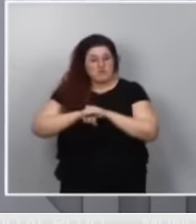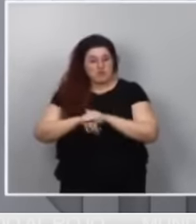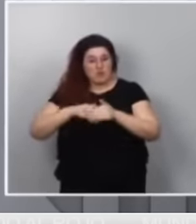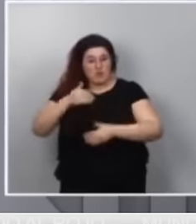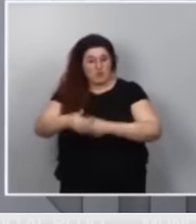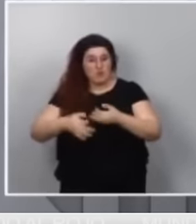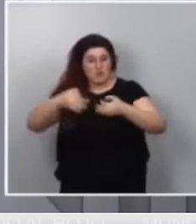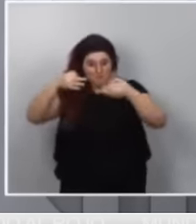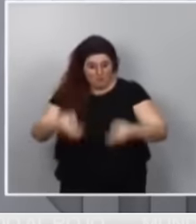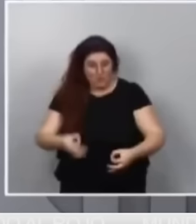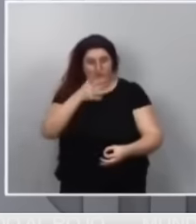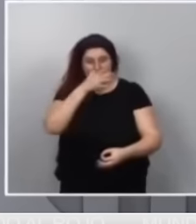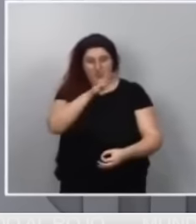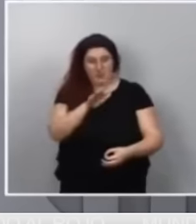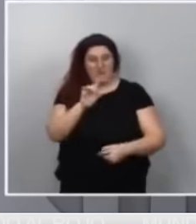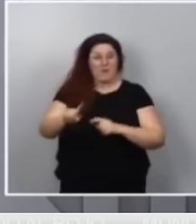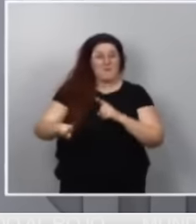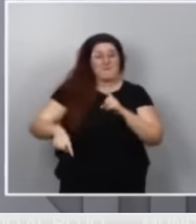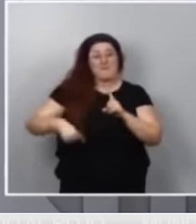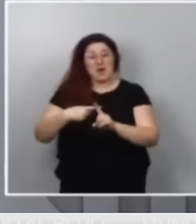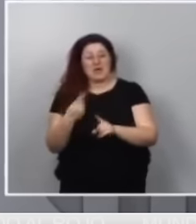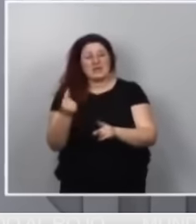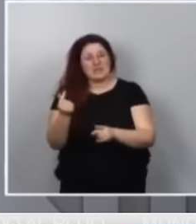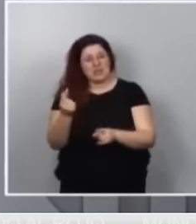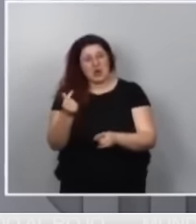además, una fianza de 10.000 euros?